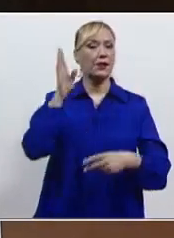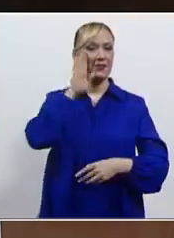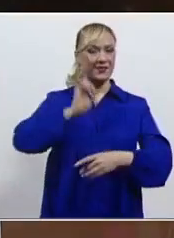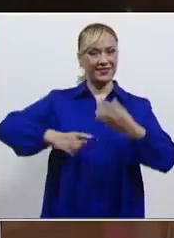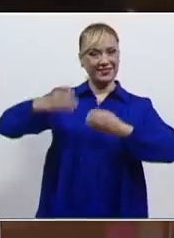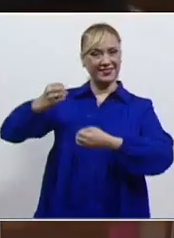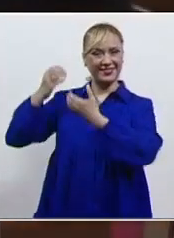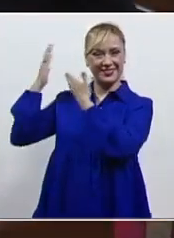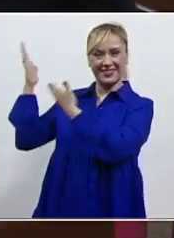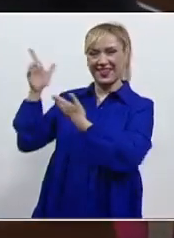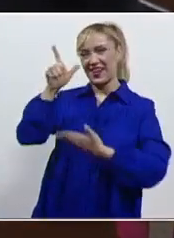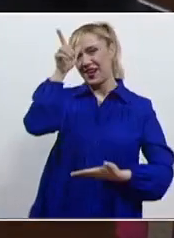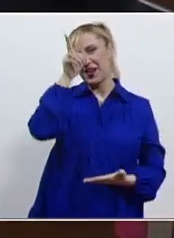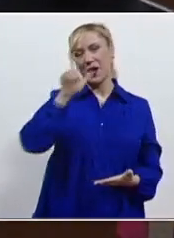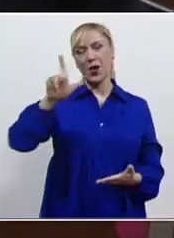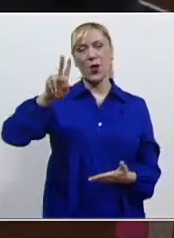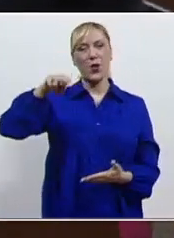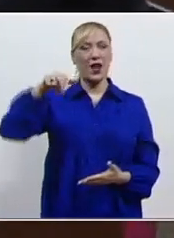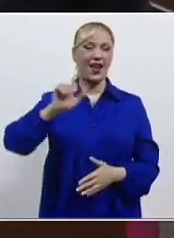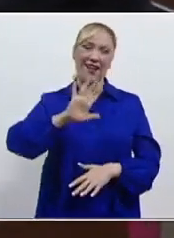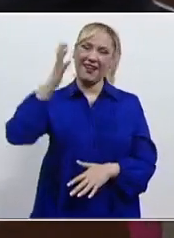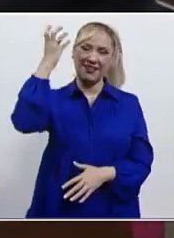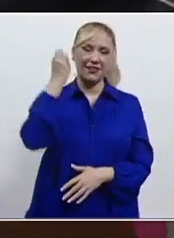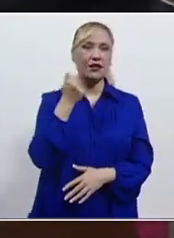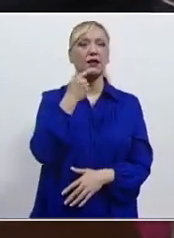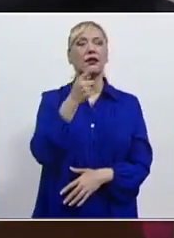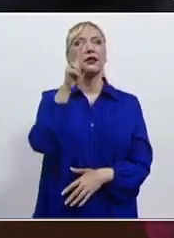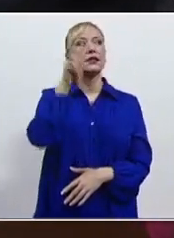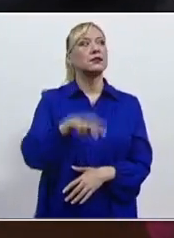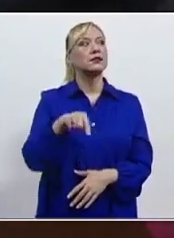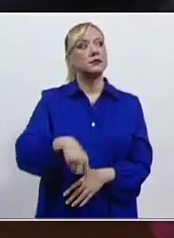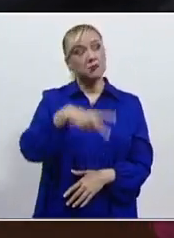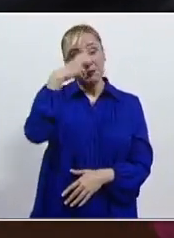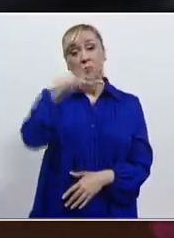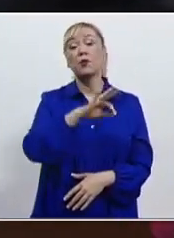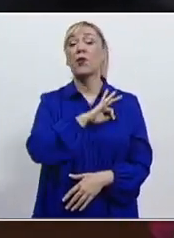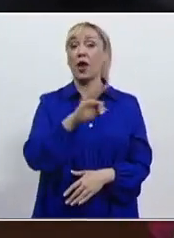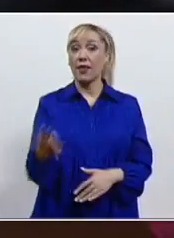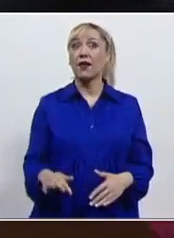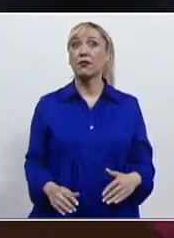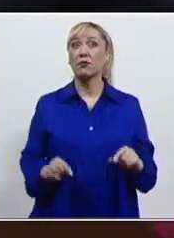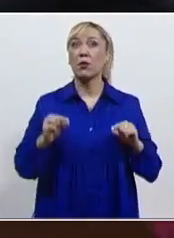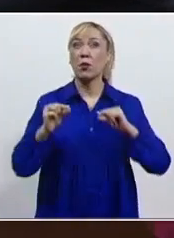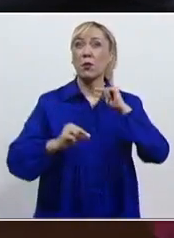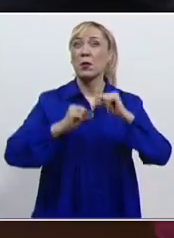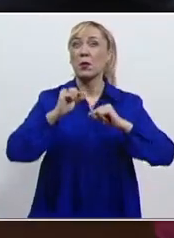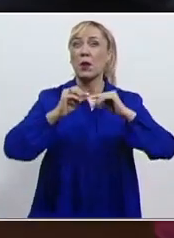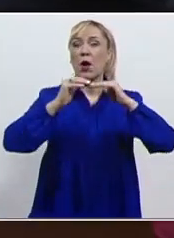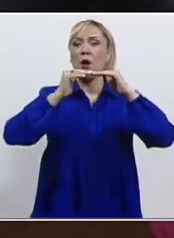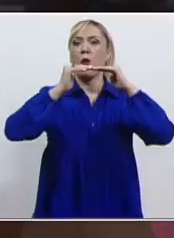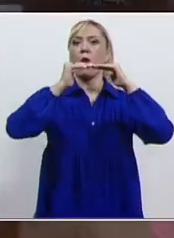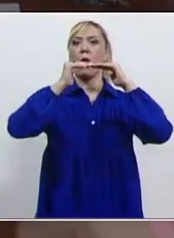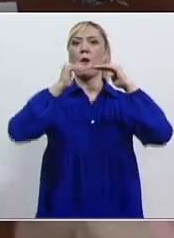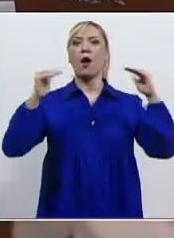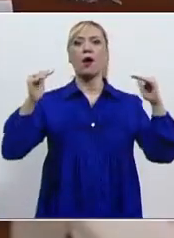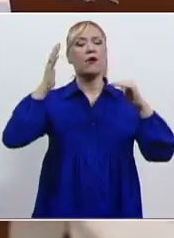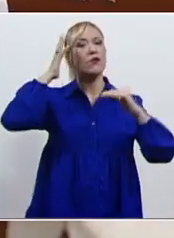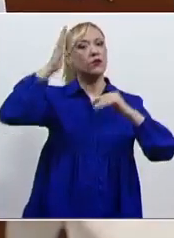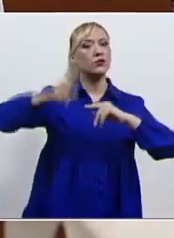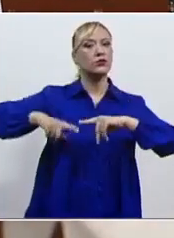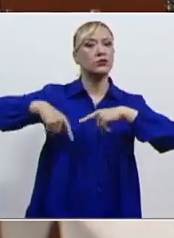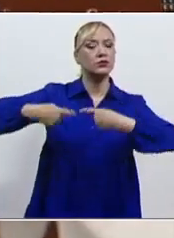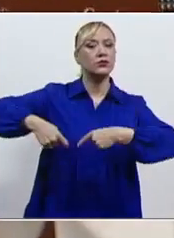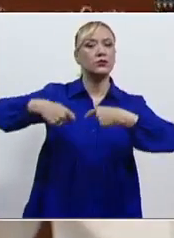Luna Ramos indicó que está en el camino de lograr un país igualitario, cuyo objetivo es dejar a las próximas generaciones